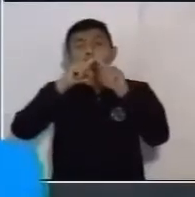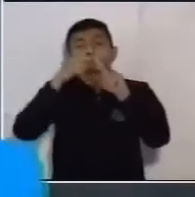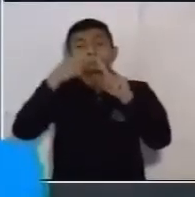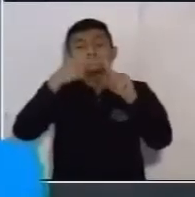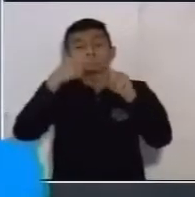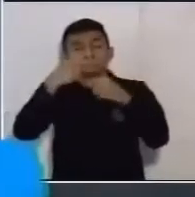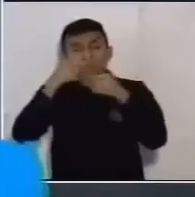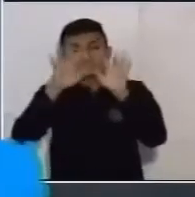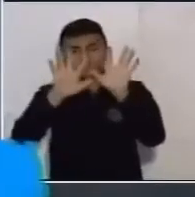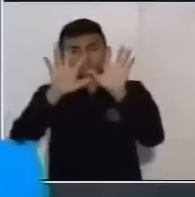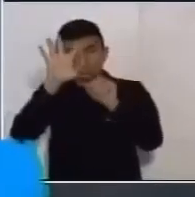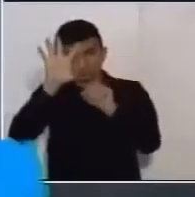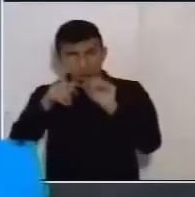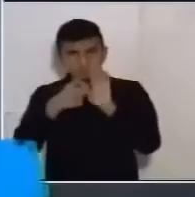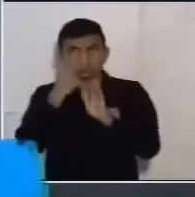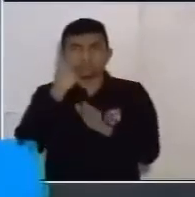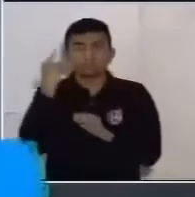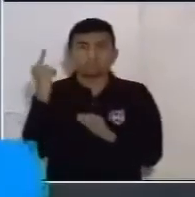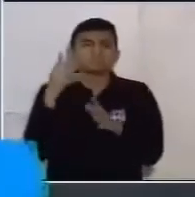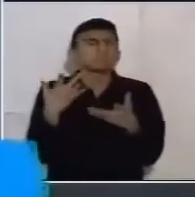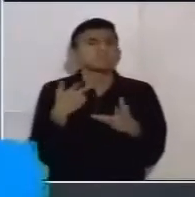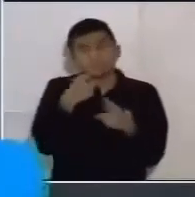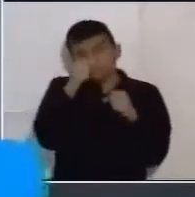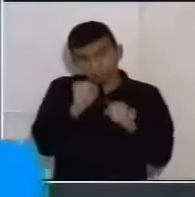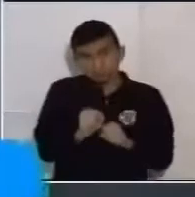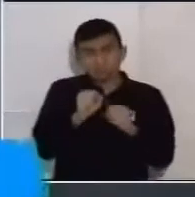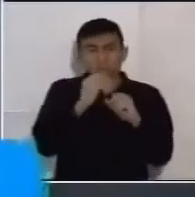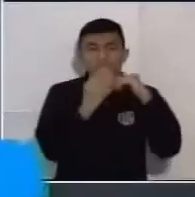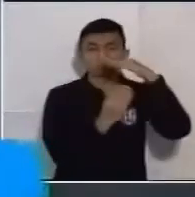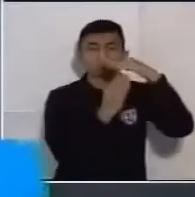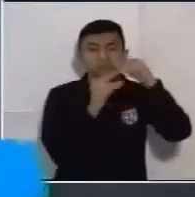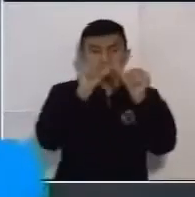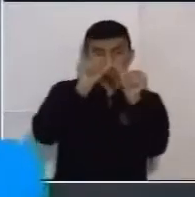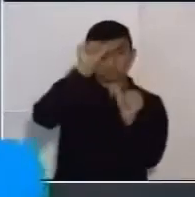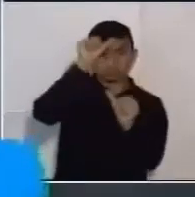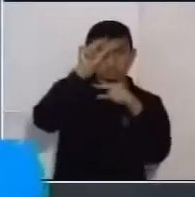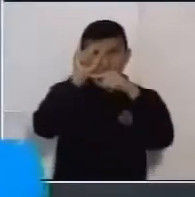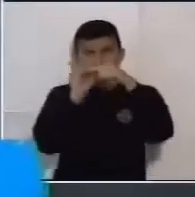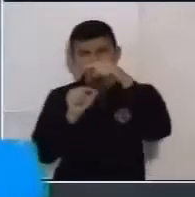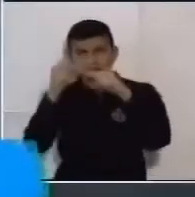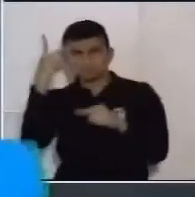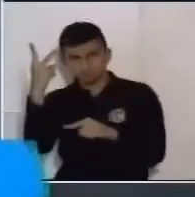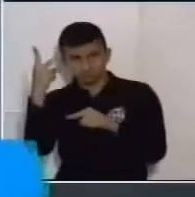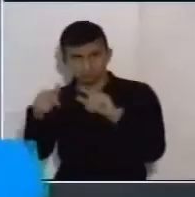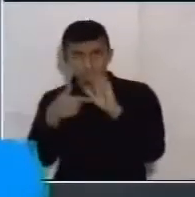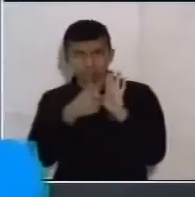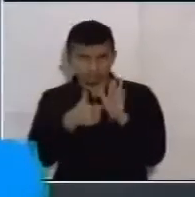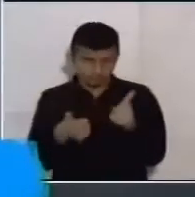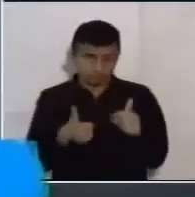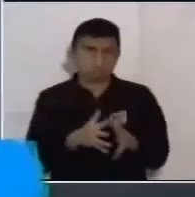área. Aquí está la fórmula. Base por altura dividido 2.